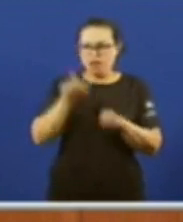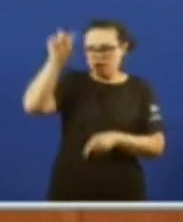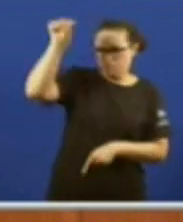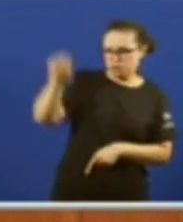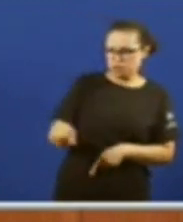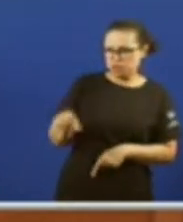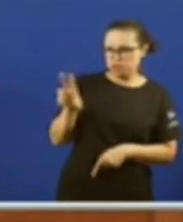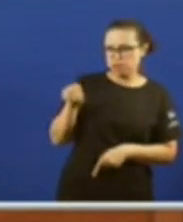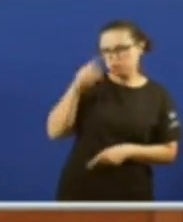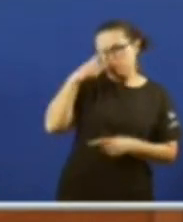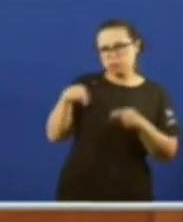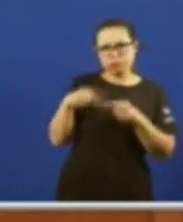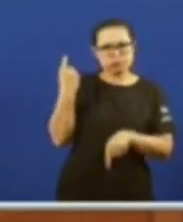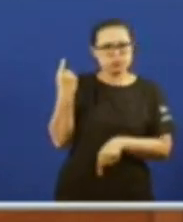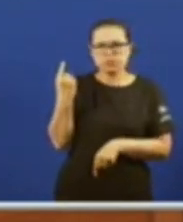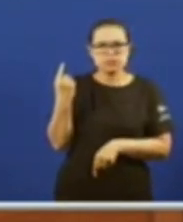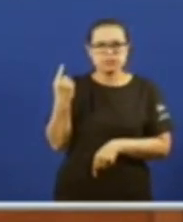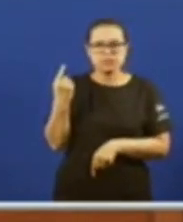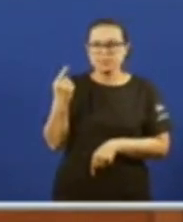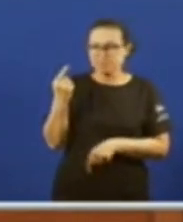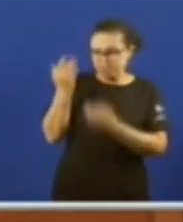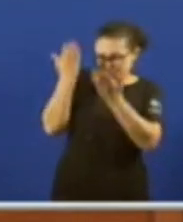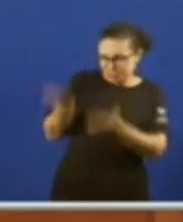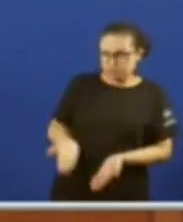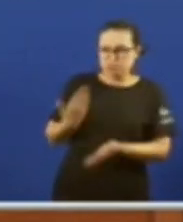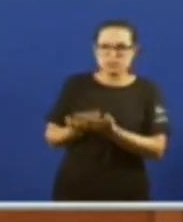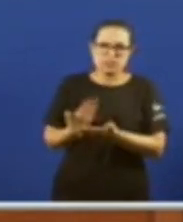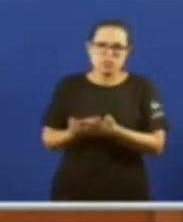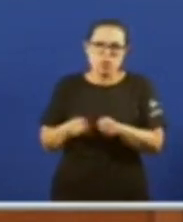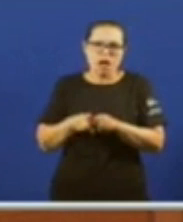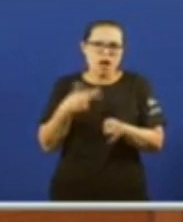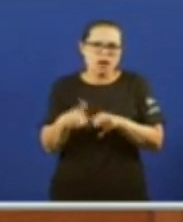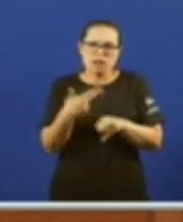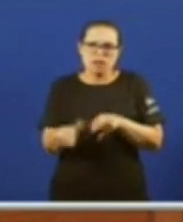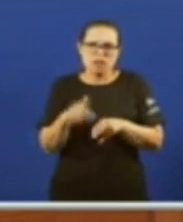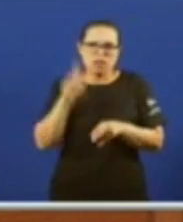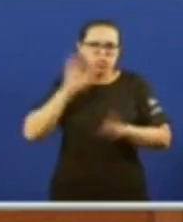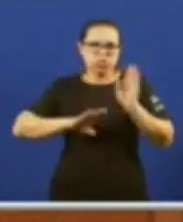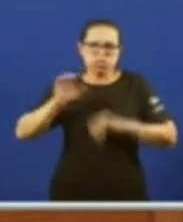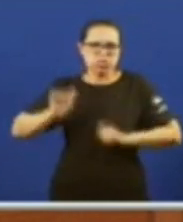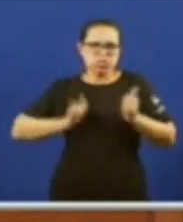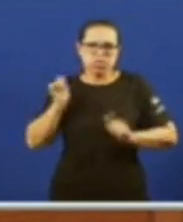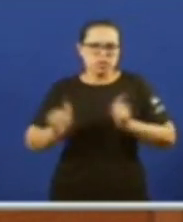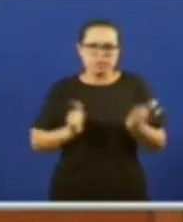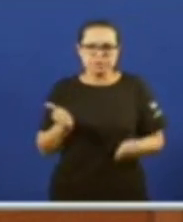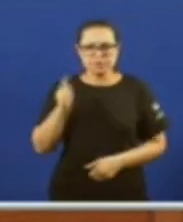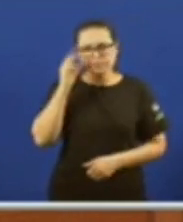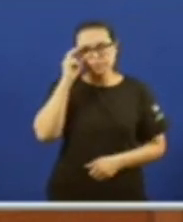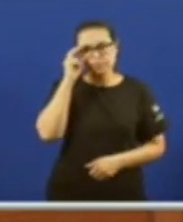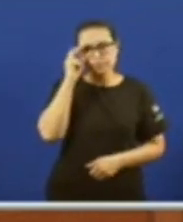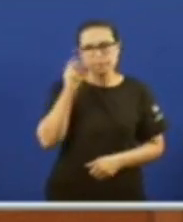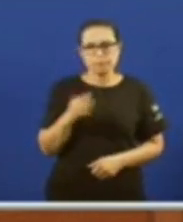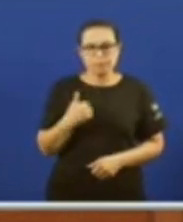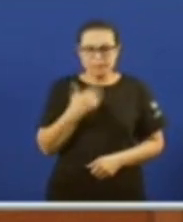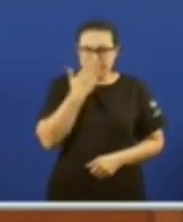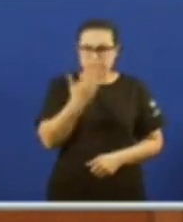sí mesmo e o que nos demostra é a súa falta de escrúpulos en política. E mire, eu manteño todas